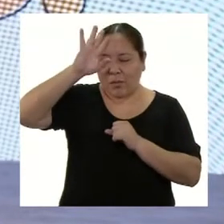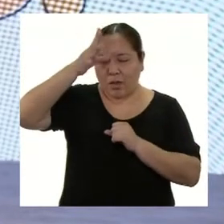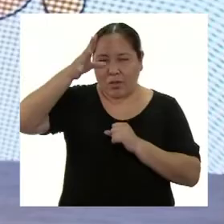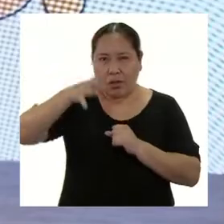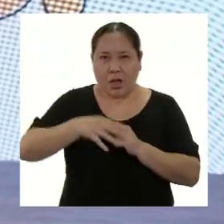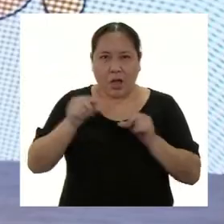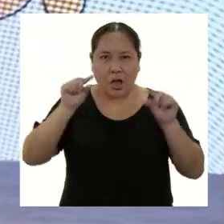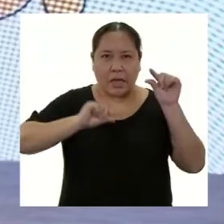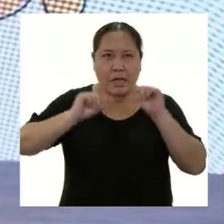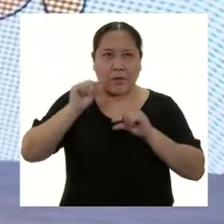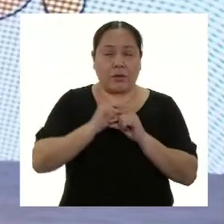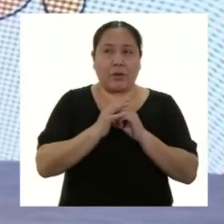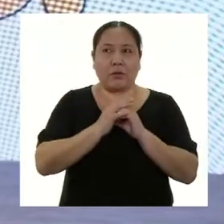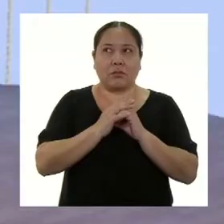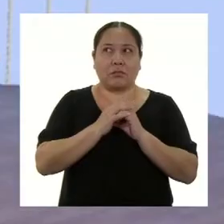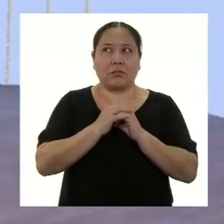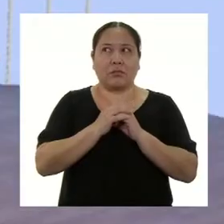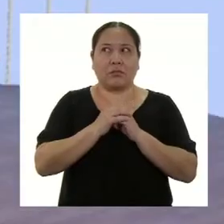químicos.